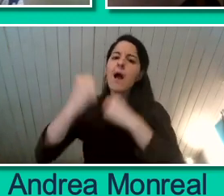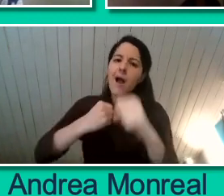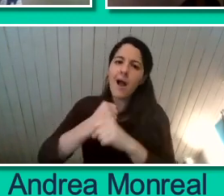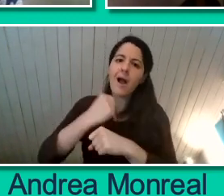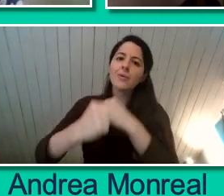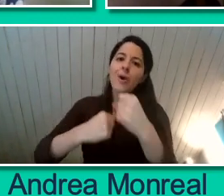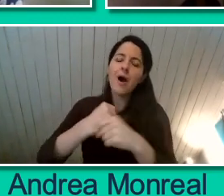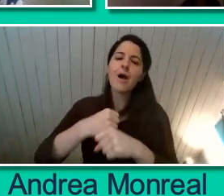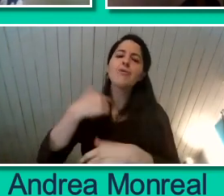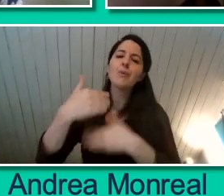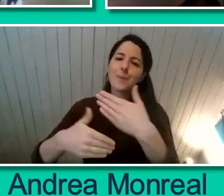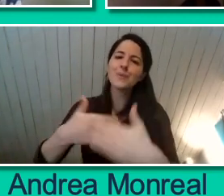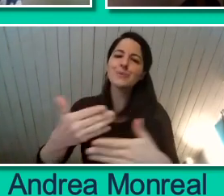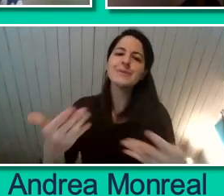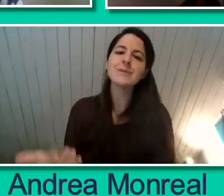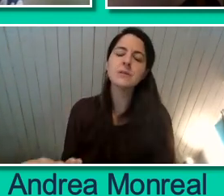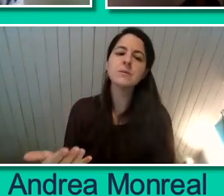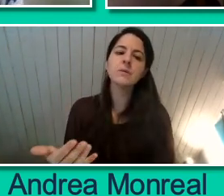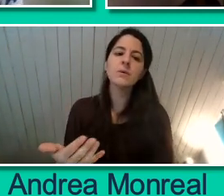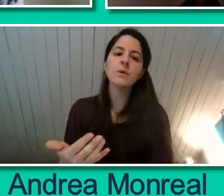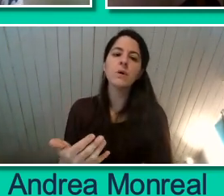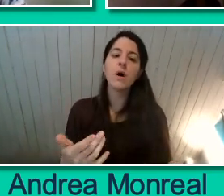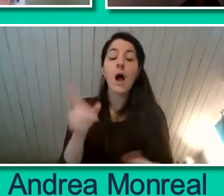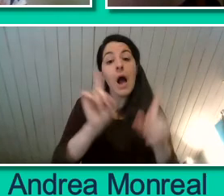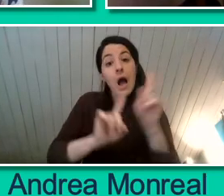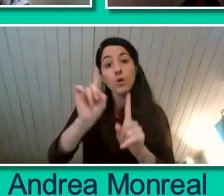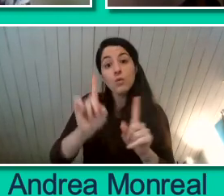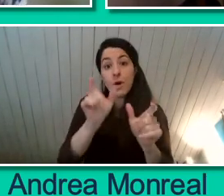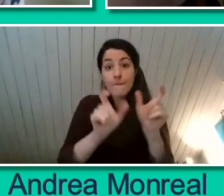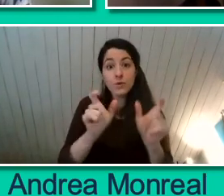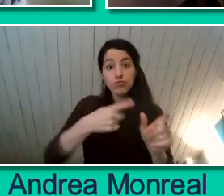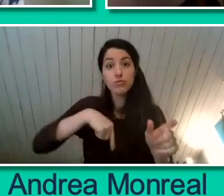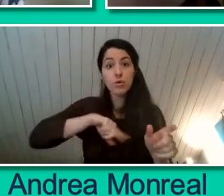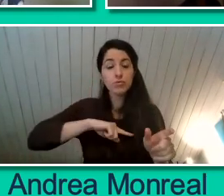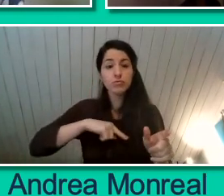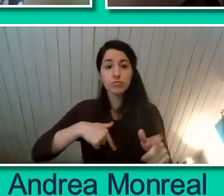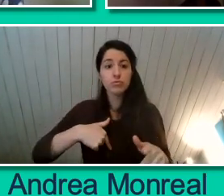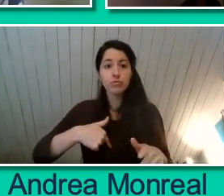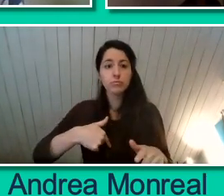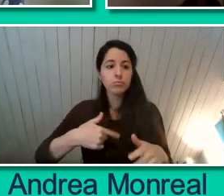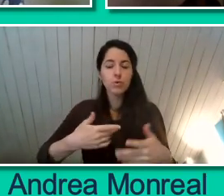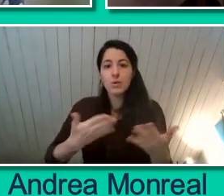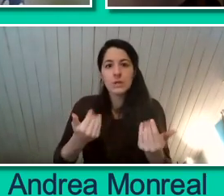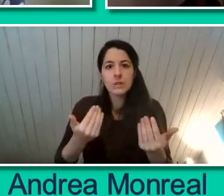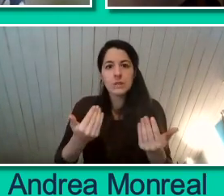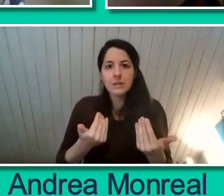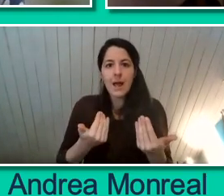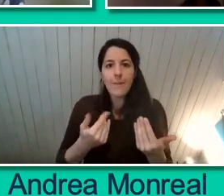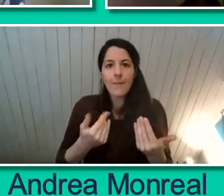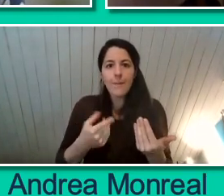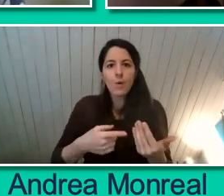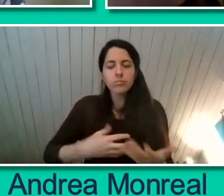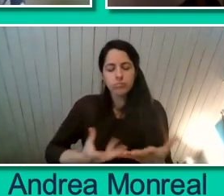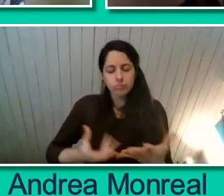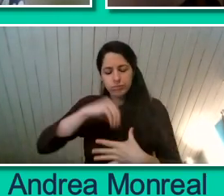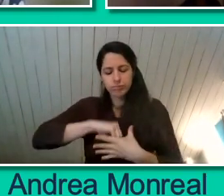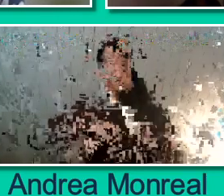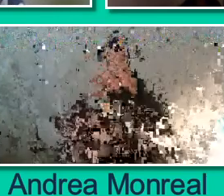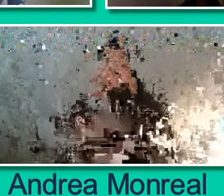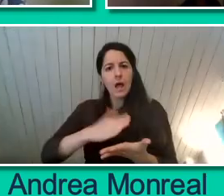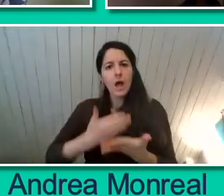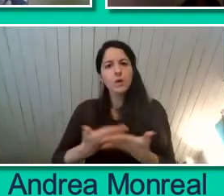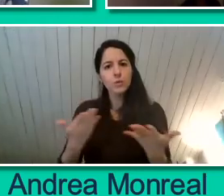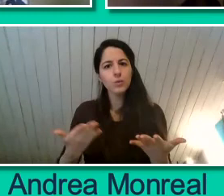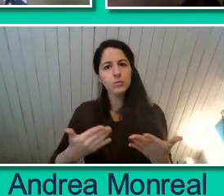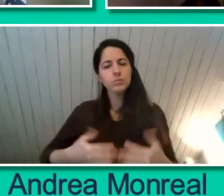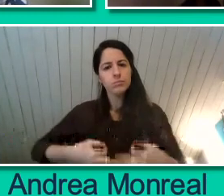ya algunos, luego de cierta edad, lo tenemos que ver como un protocolo de salud, que es totalmente necesario y preventivo. Tenemos